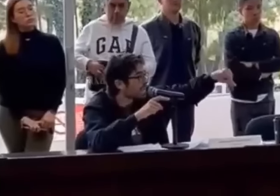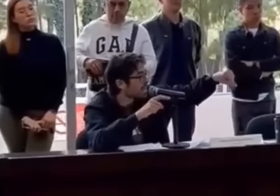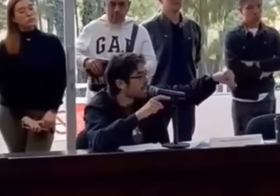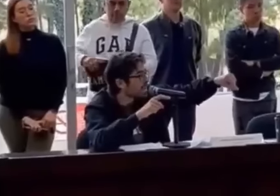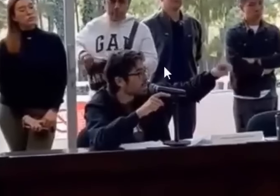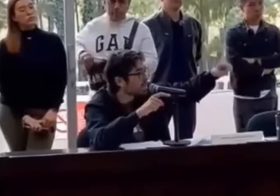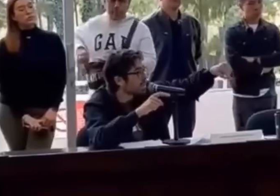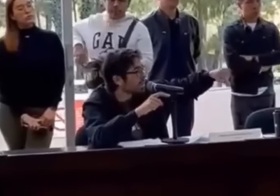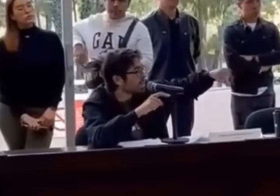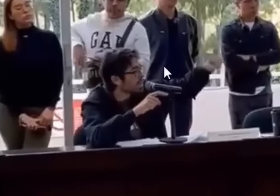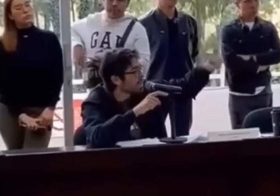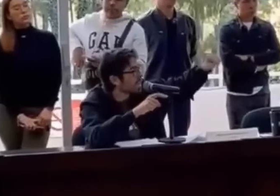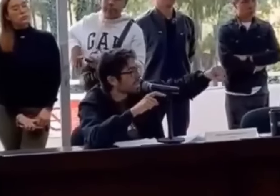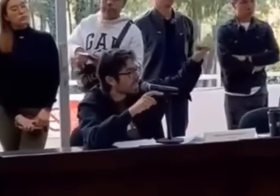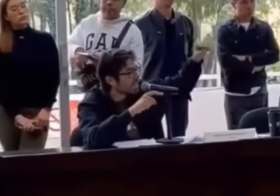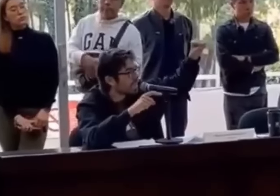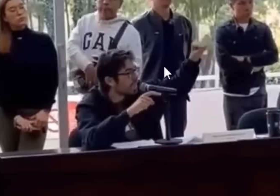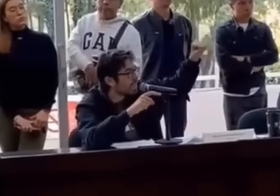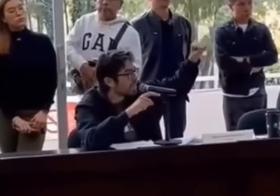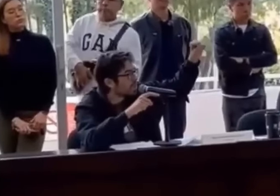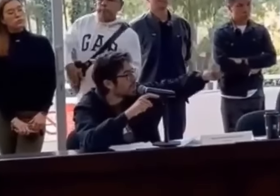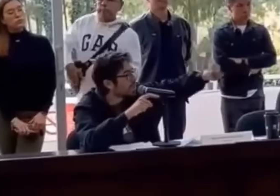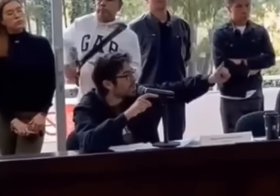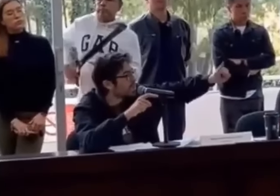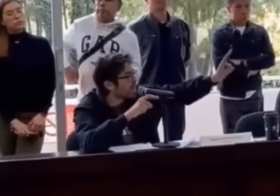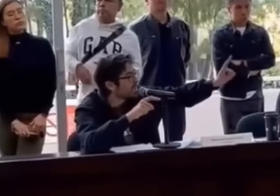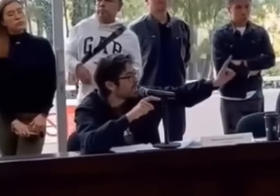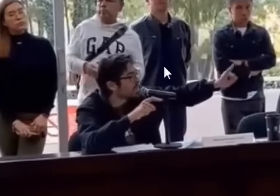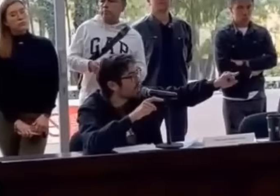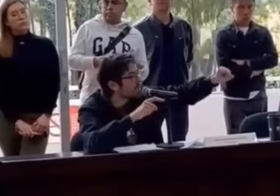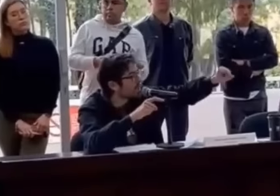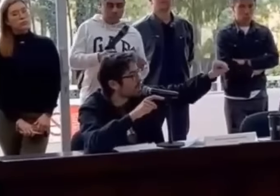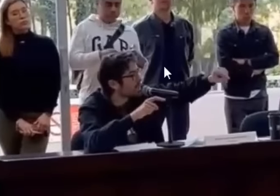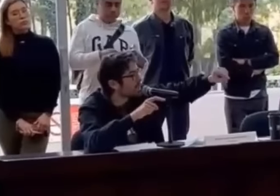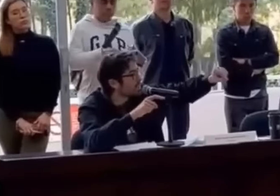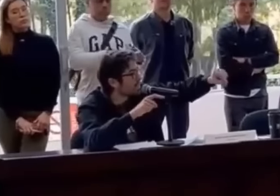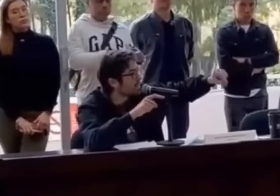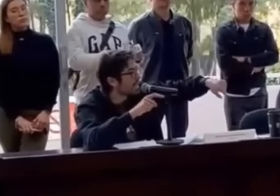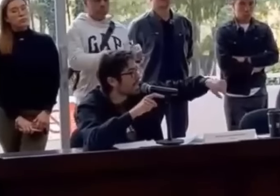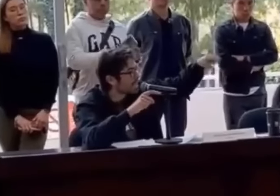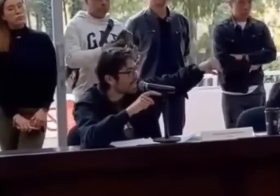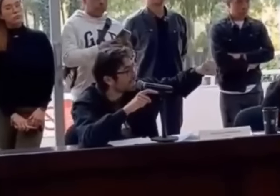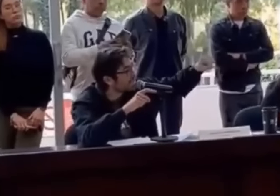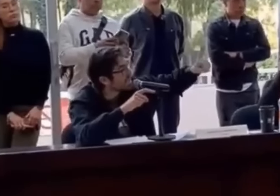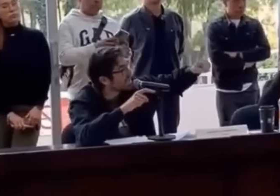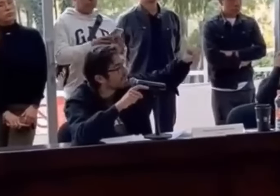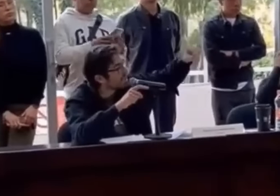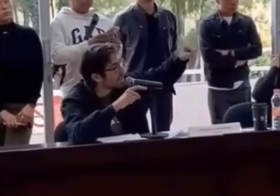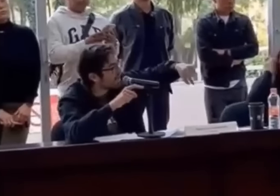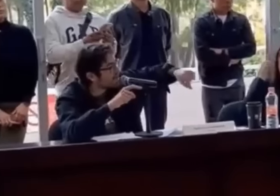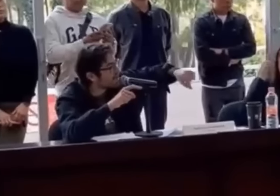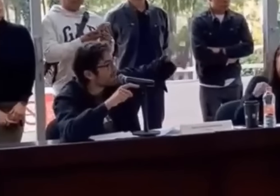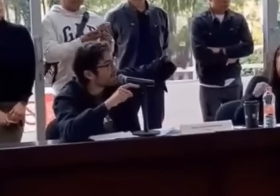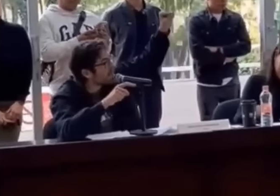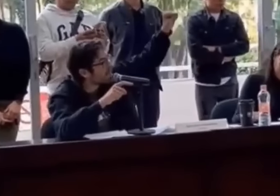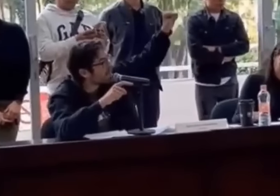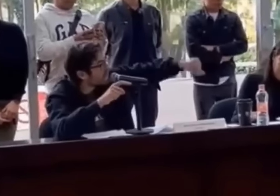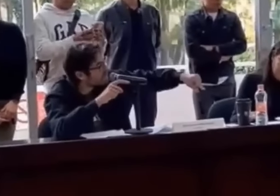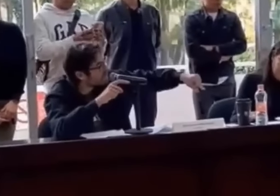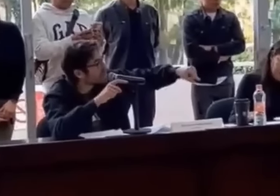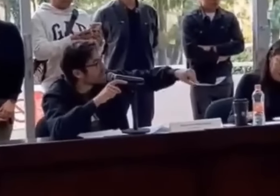La fiscal no solamente no hace uso político de la fiscalía, tan es así que los que están presos